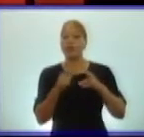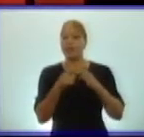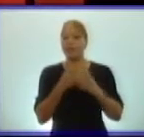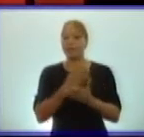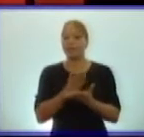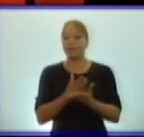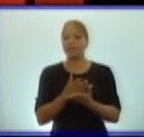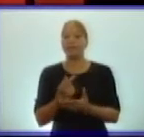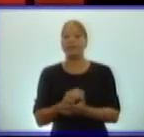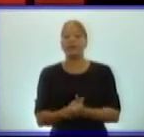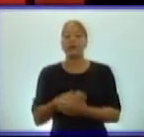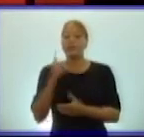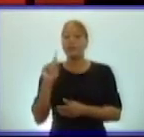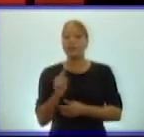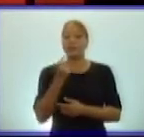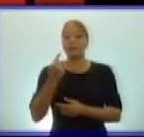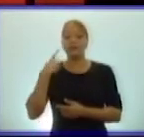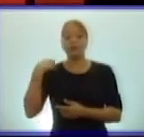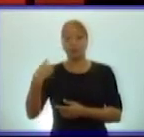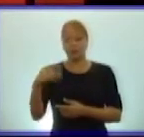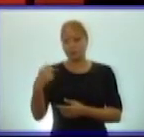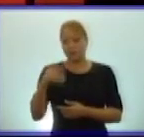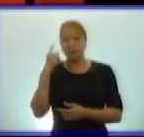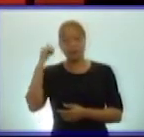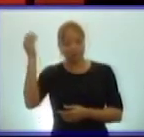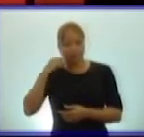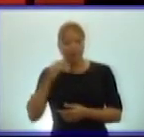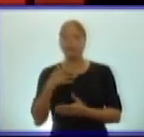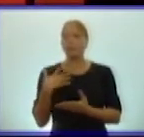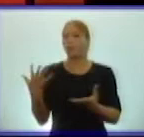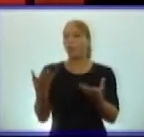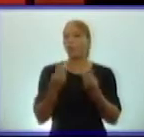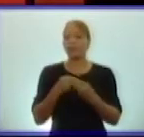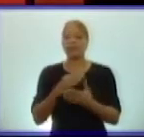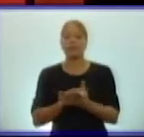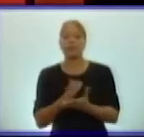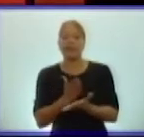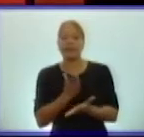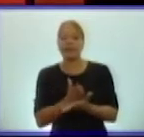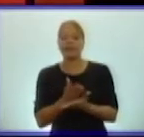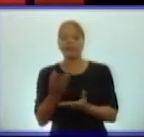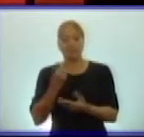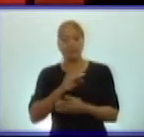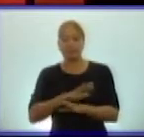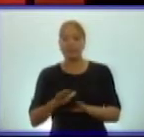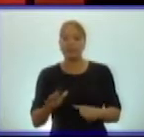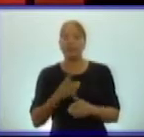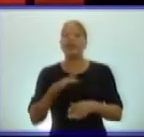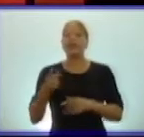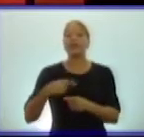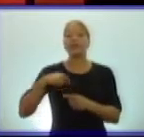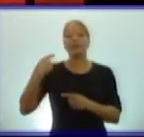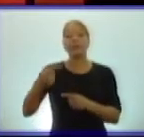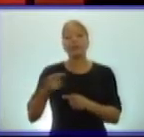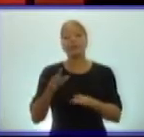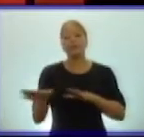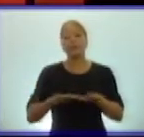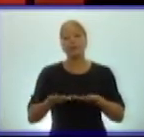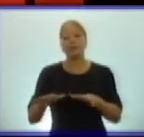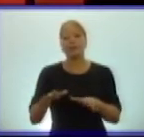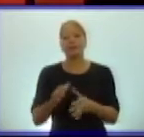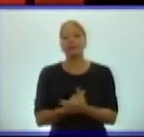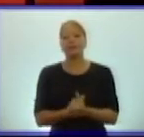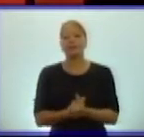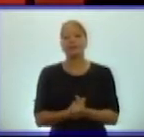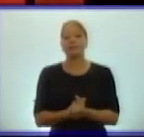consolidar, para que usted reafirme esos conocimientos que adquirió en clase, y segundo, también ir preparándolo de manera que le sirva para el ejercicio final de la